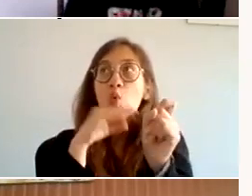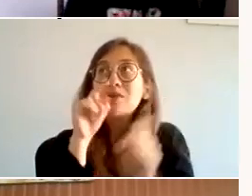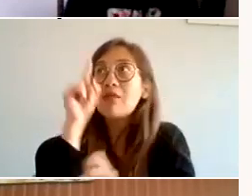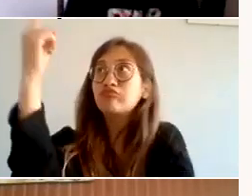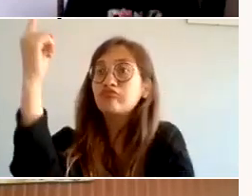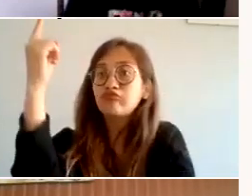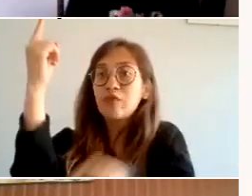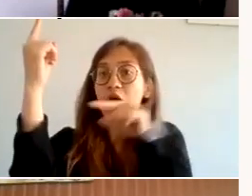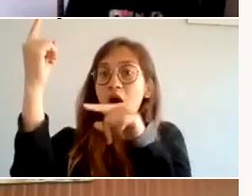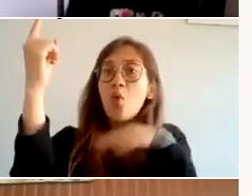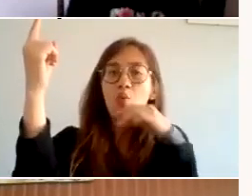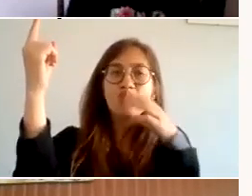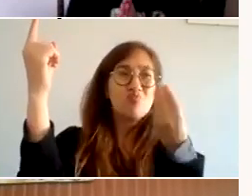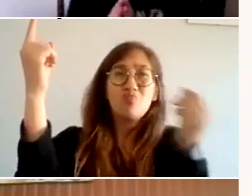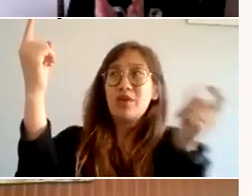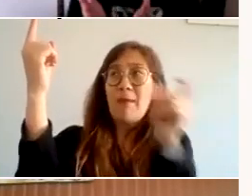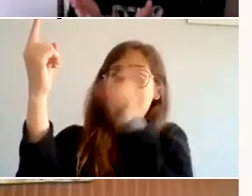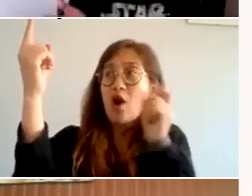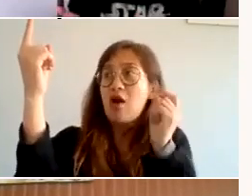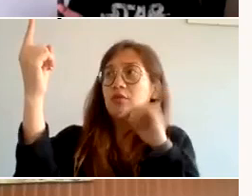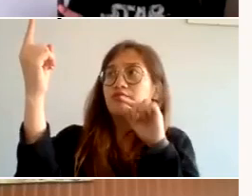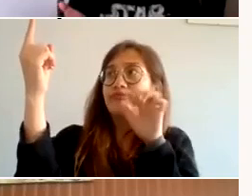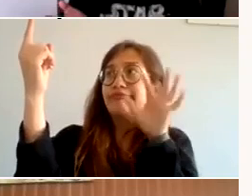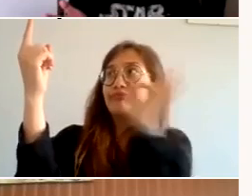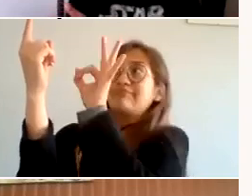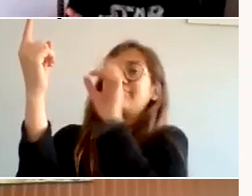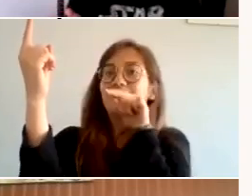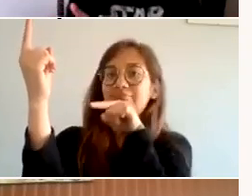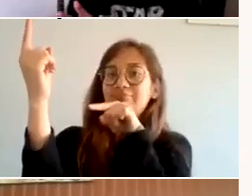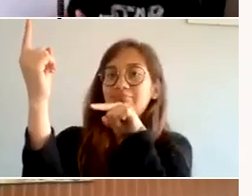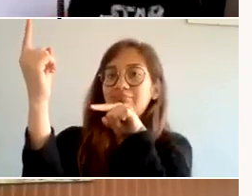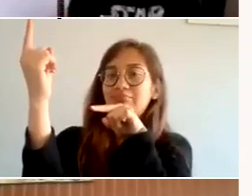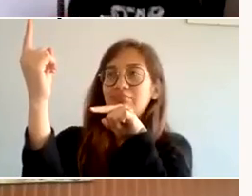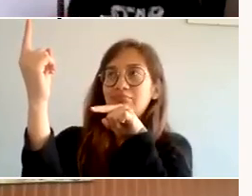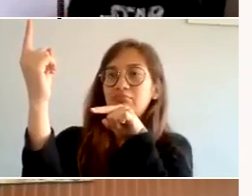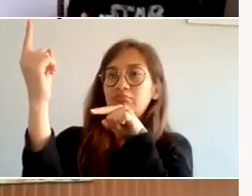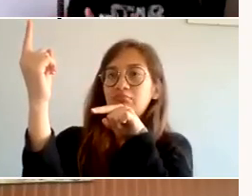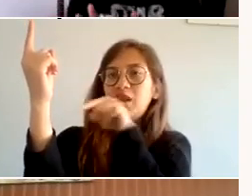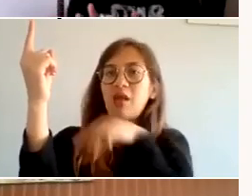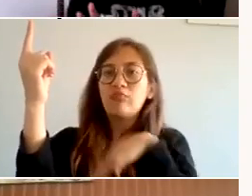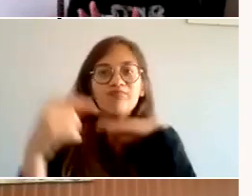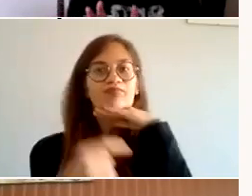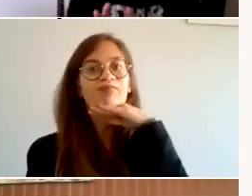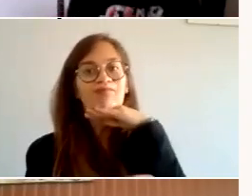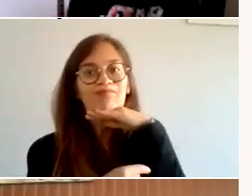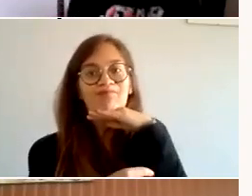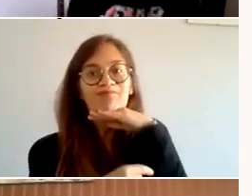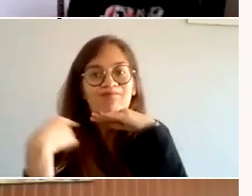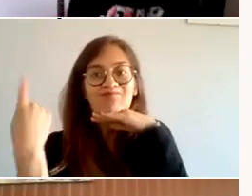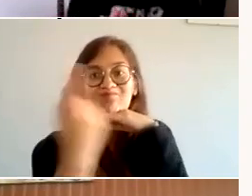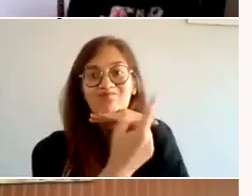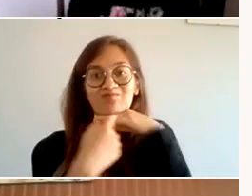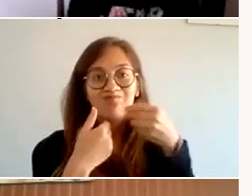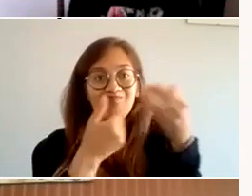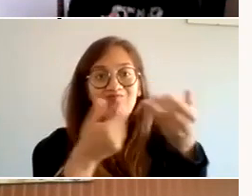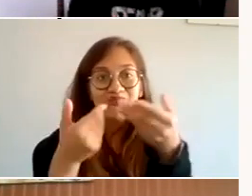como les comentaba, cada una de estas antenas tiene una capacidad total de usuarios que pueden conectarse. Y en este caso, si tienen una